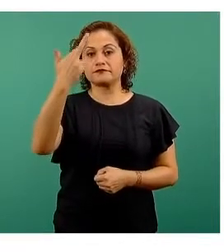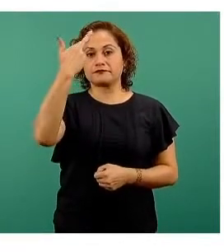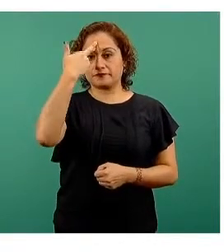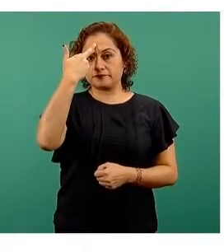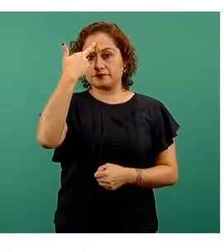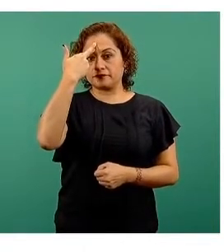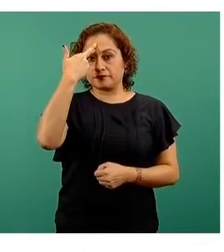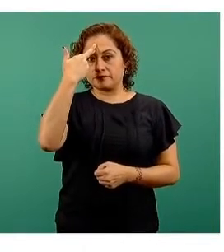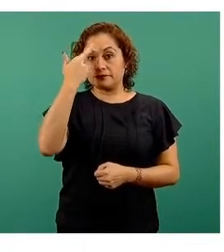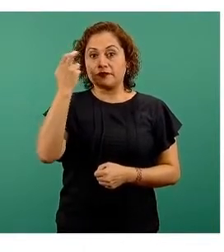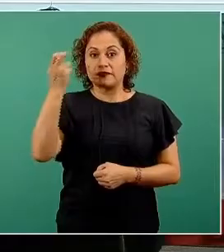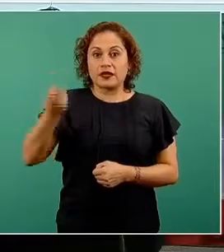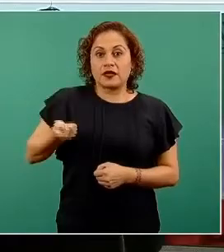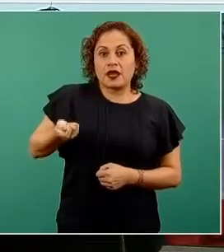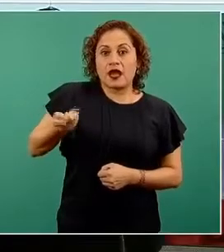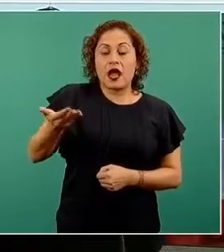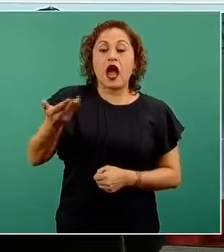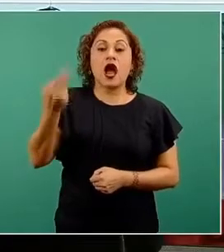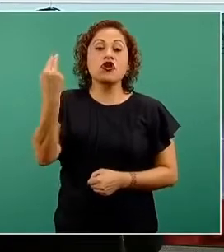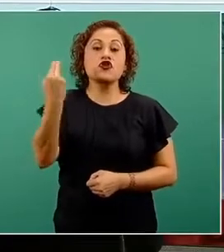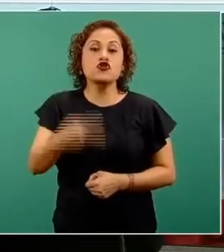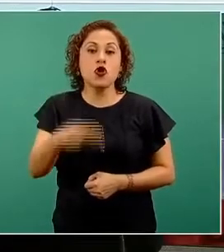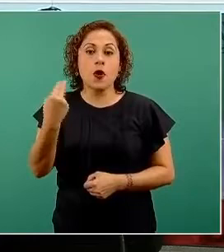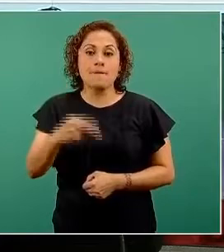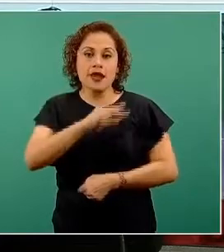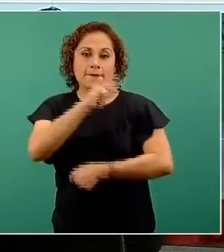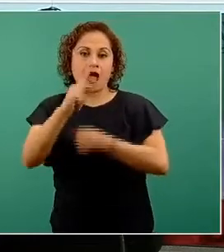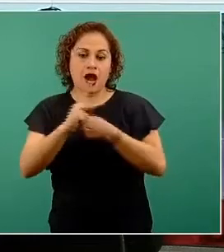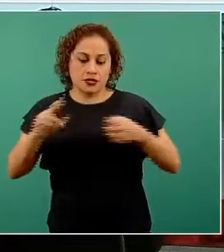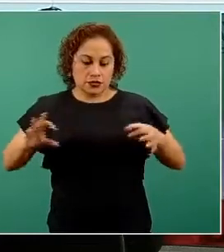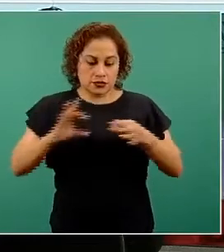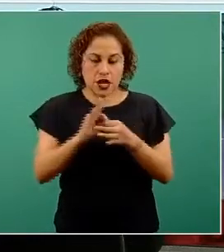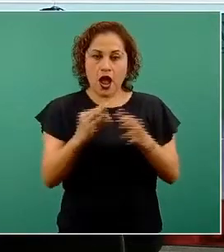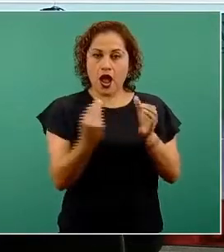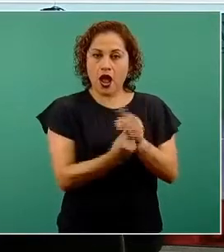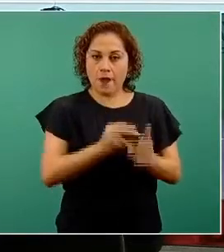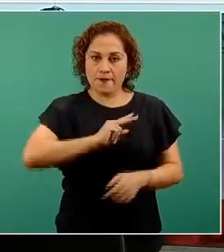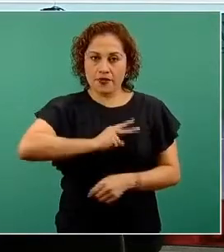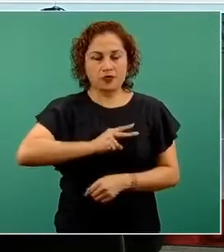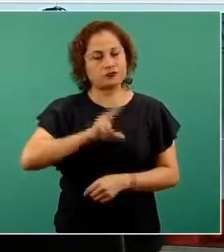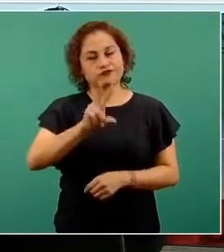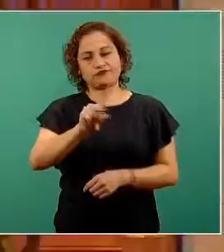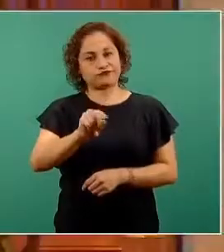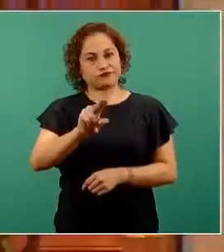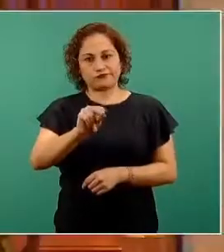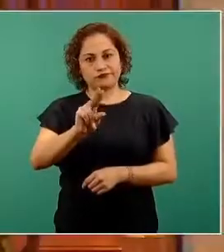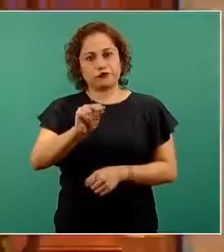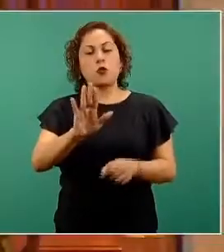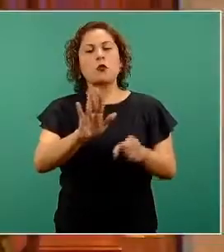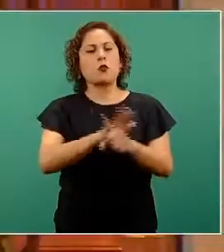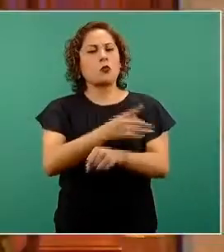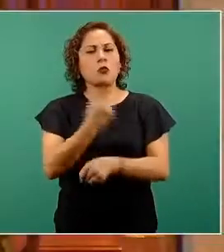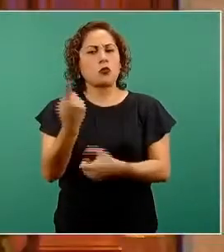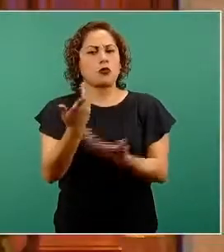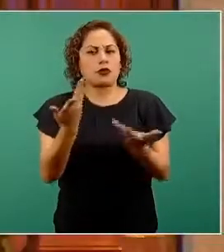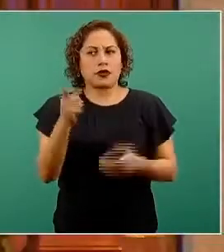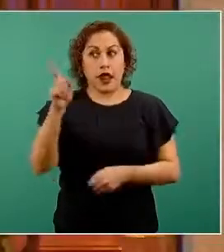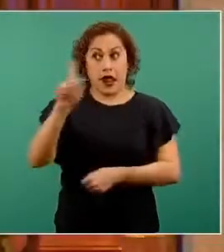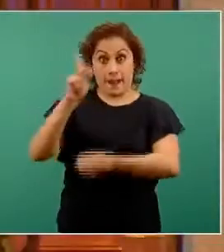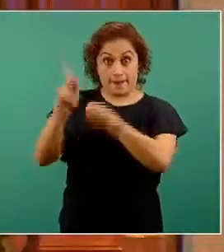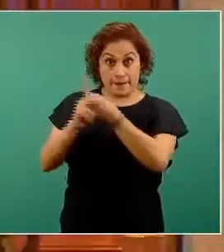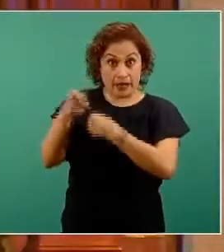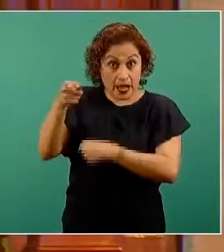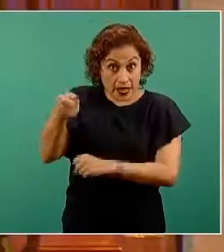debe asignar el nombre de un país a la variante. Uno, porque no necesariamente es el país en donde